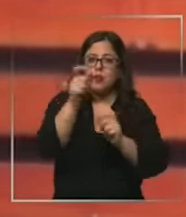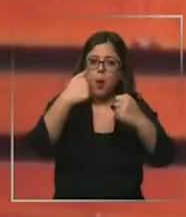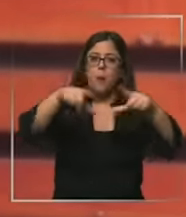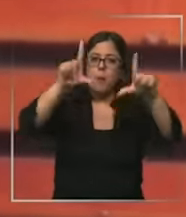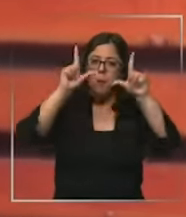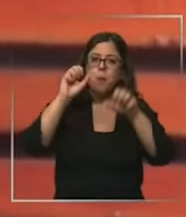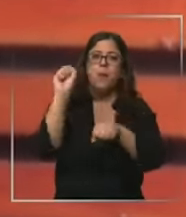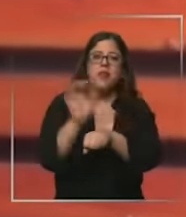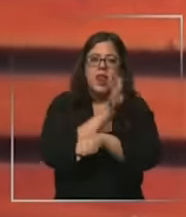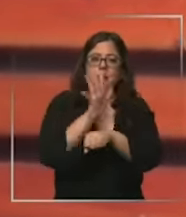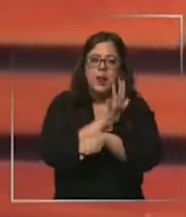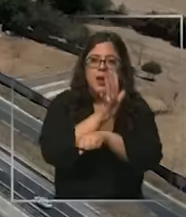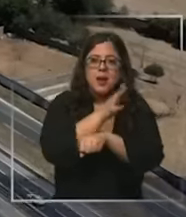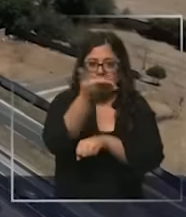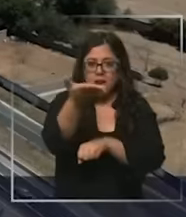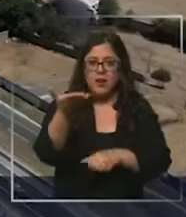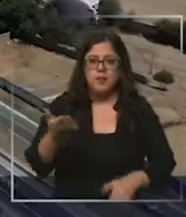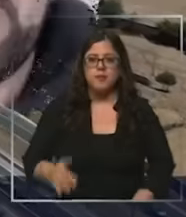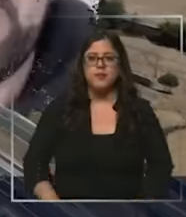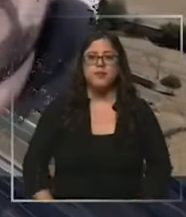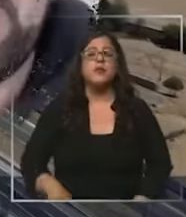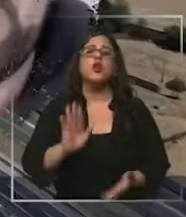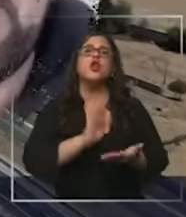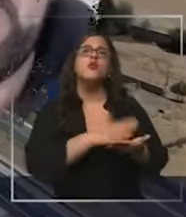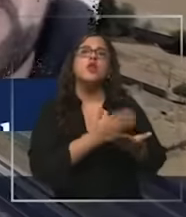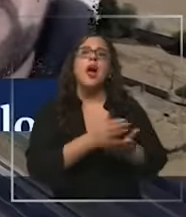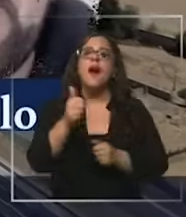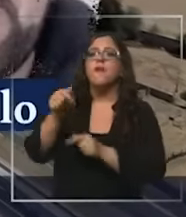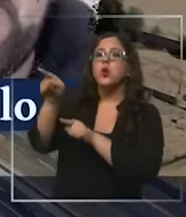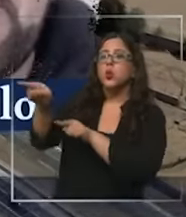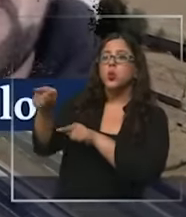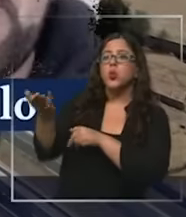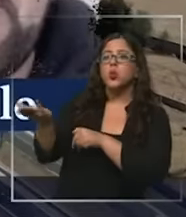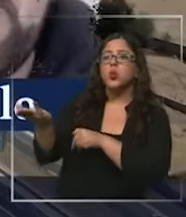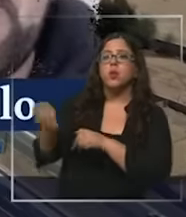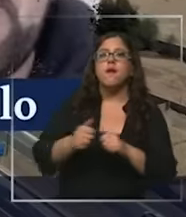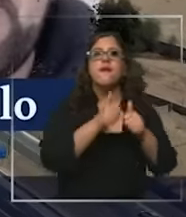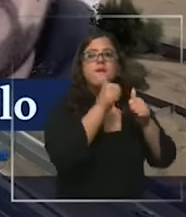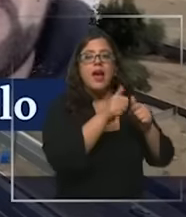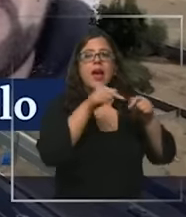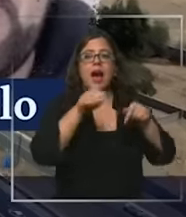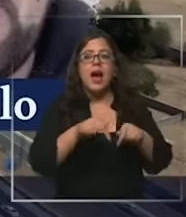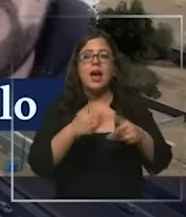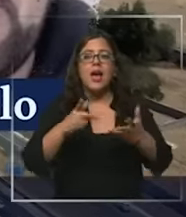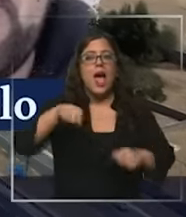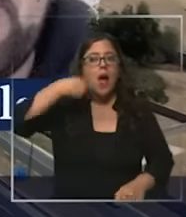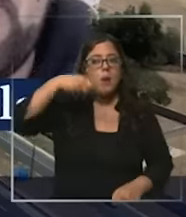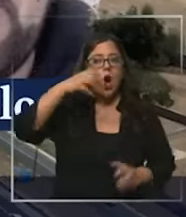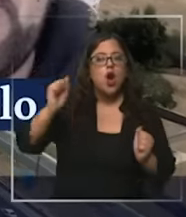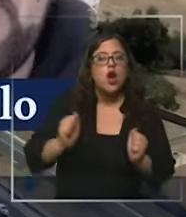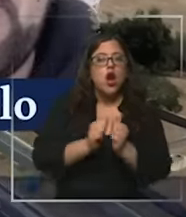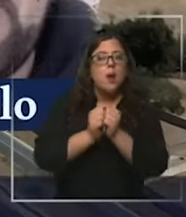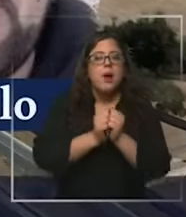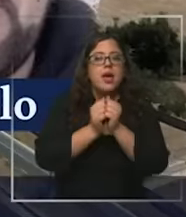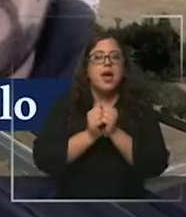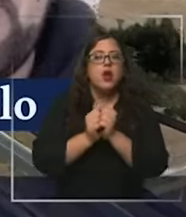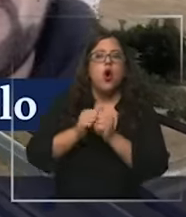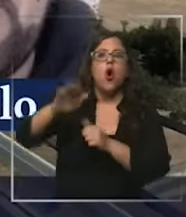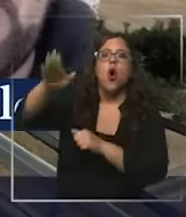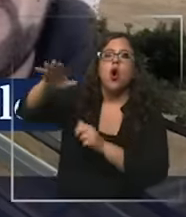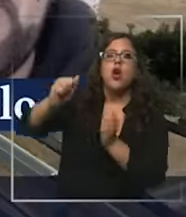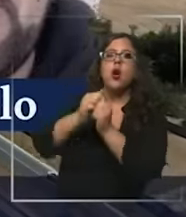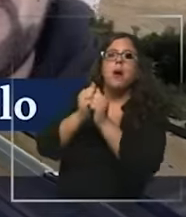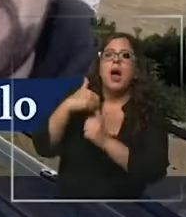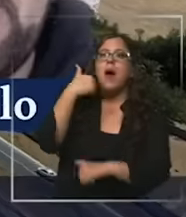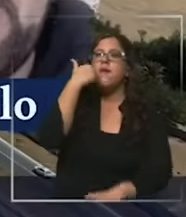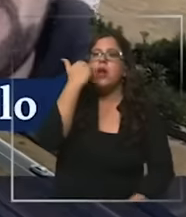film de Coppola. ¿Cómo estamos? Bien, ¿y usted? Bien, pues aquí terminando, recién de almorzar con el compañero. Oiga, el compañero